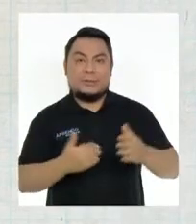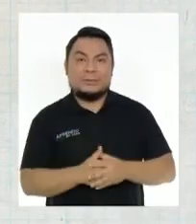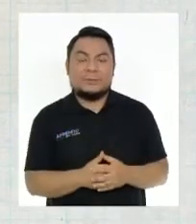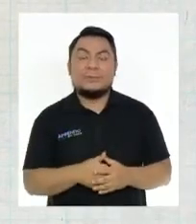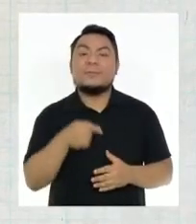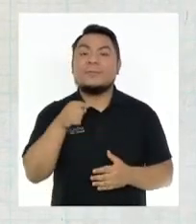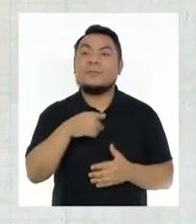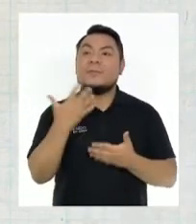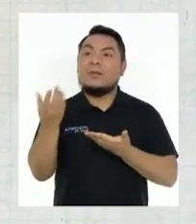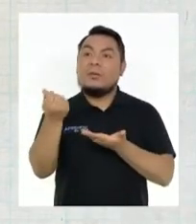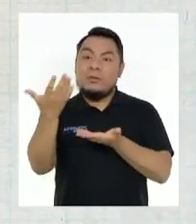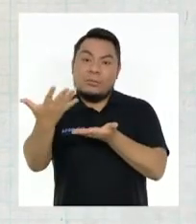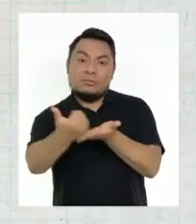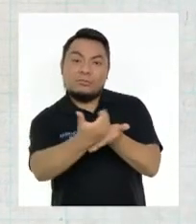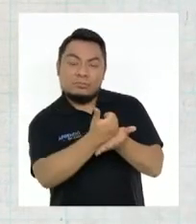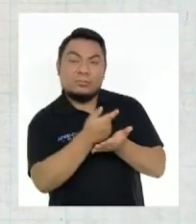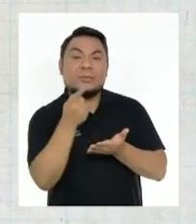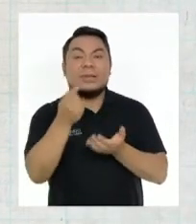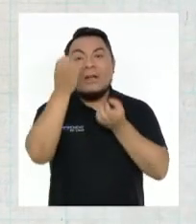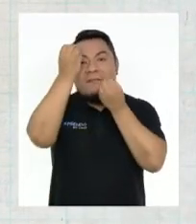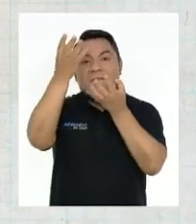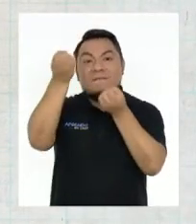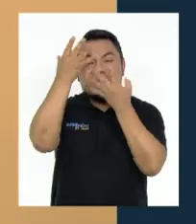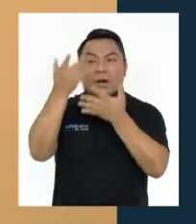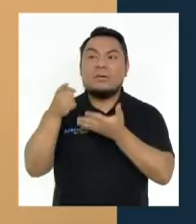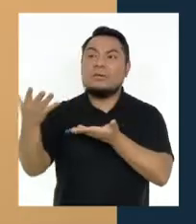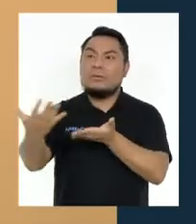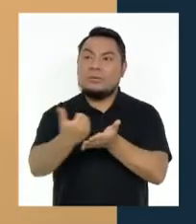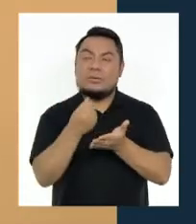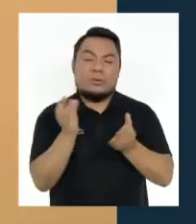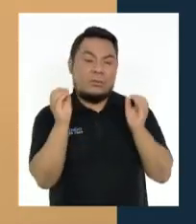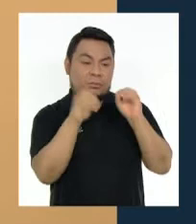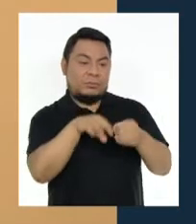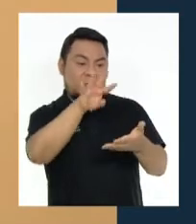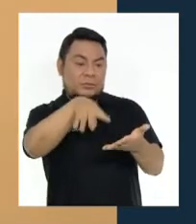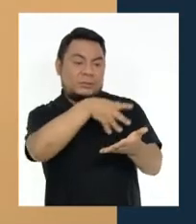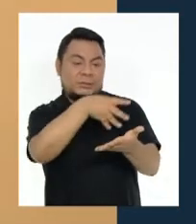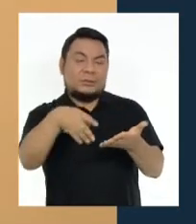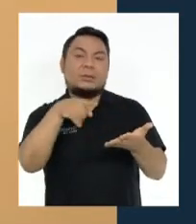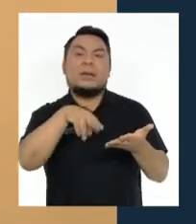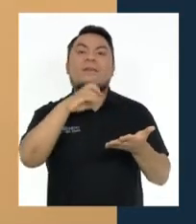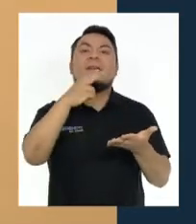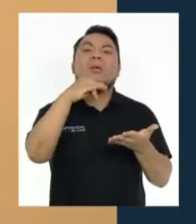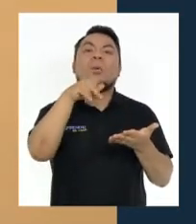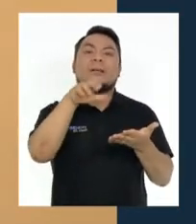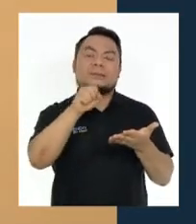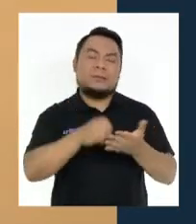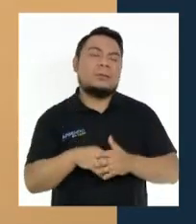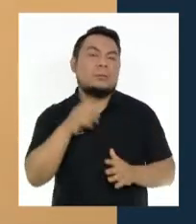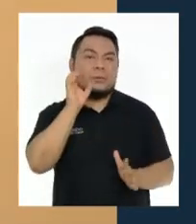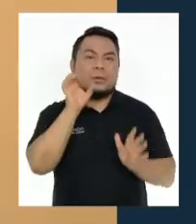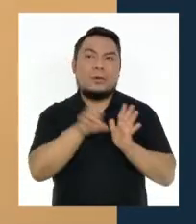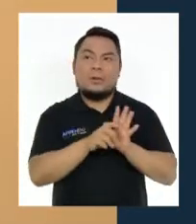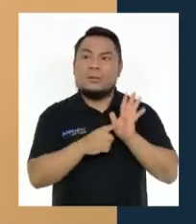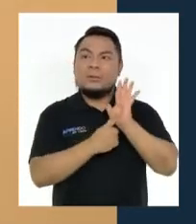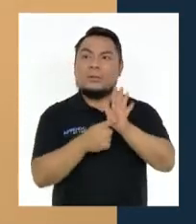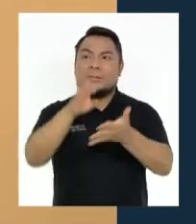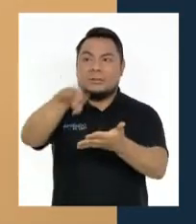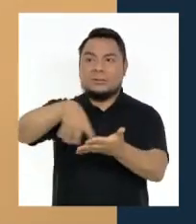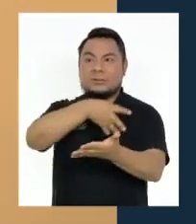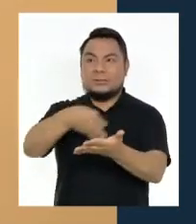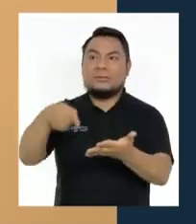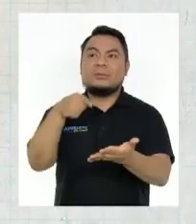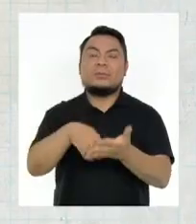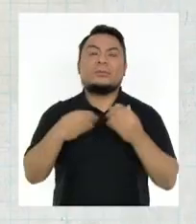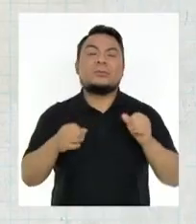datos recopilados en las encuestas los organizamos en una tabla de frecuencias. Por ejemplo, se presentan la tabla de frecuencias